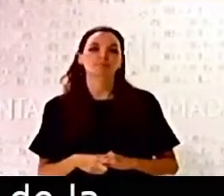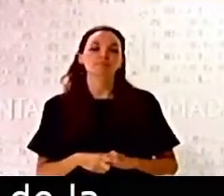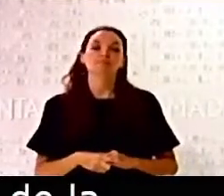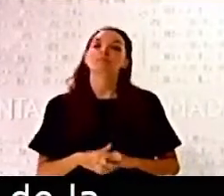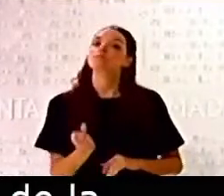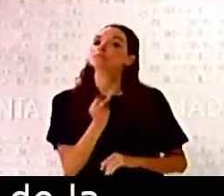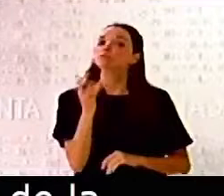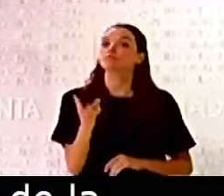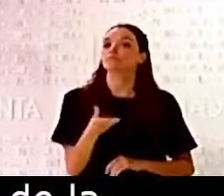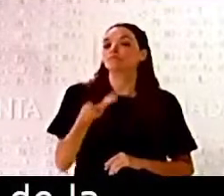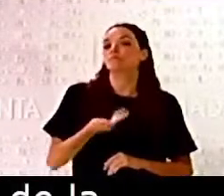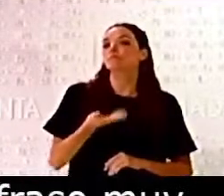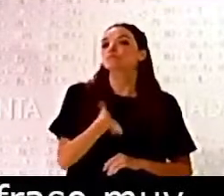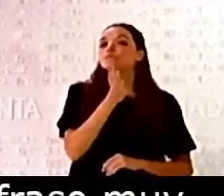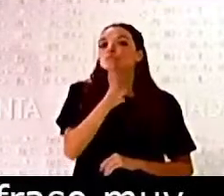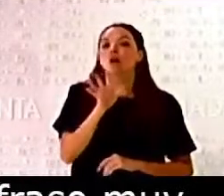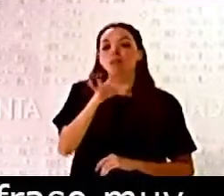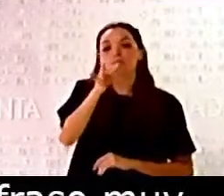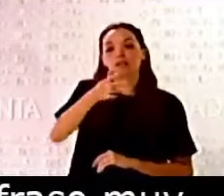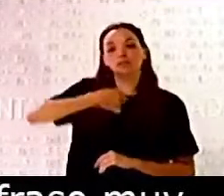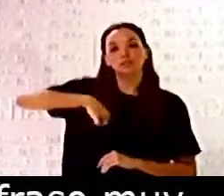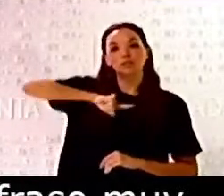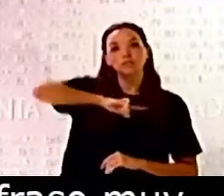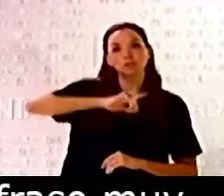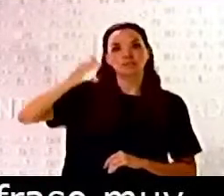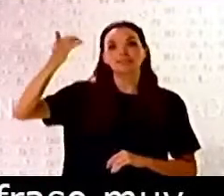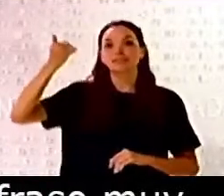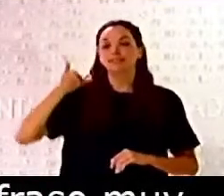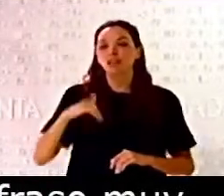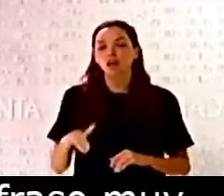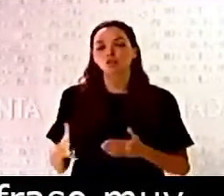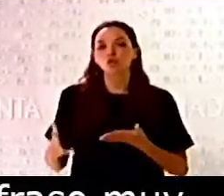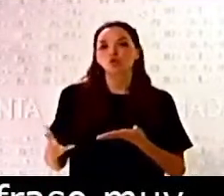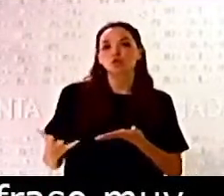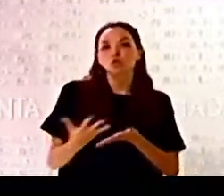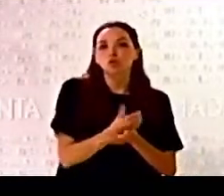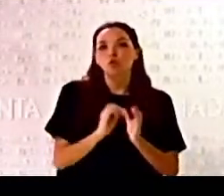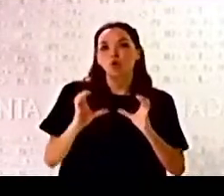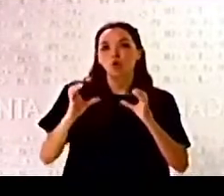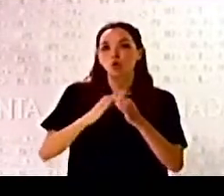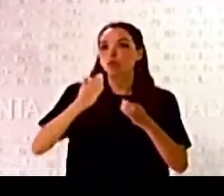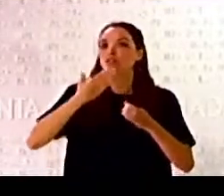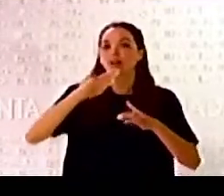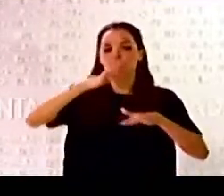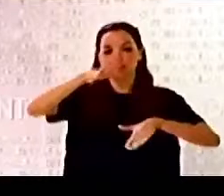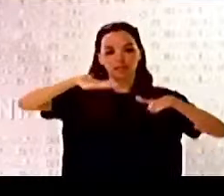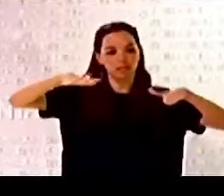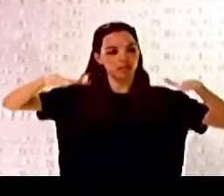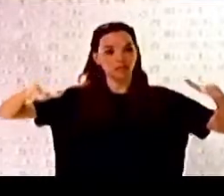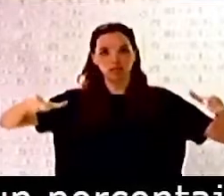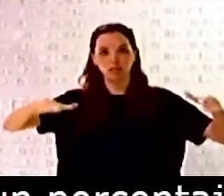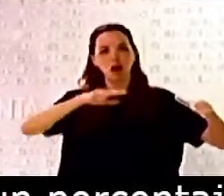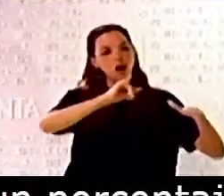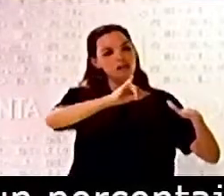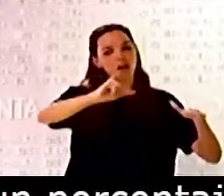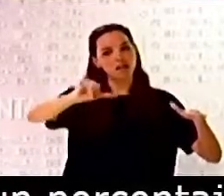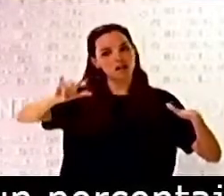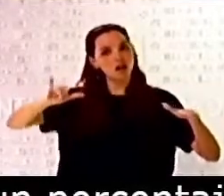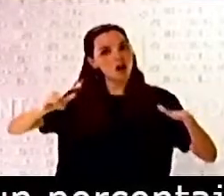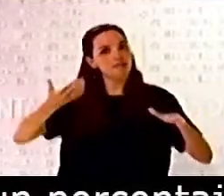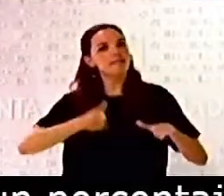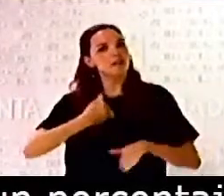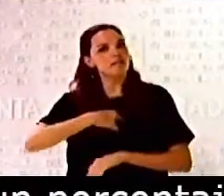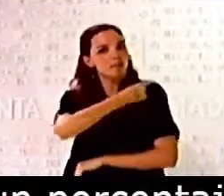importantes porque además tenemos ya un porcentaje muy alto en todos los grupos de edad. En todos los grupos de edad